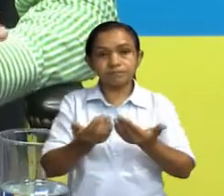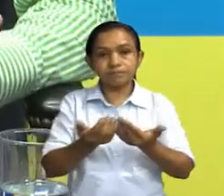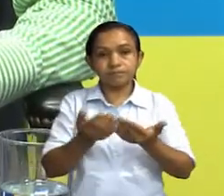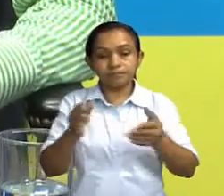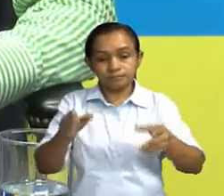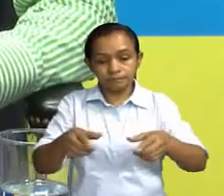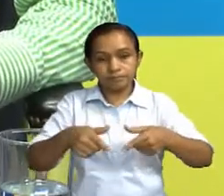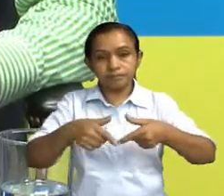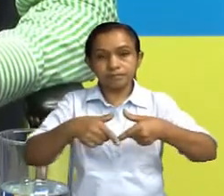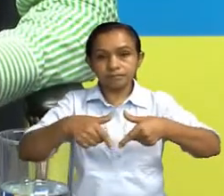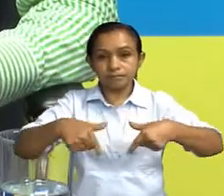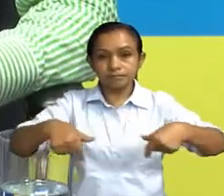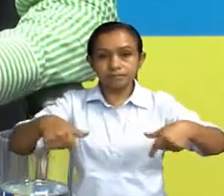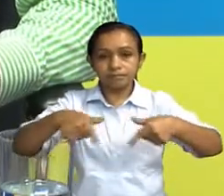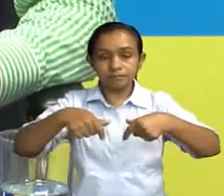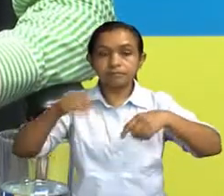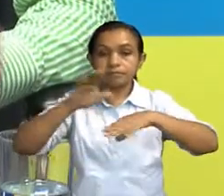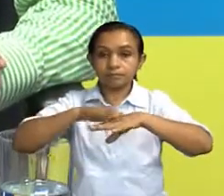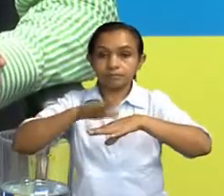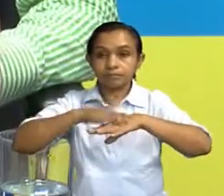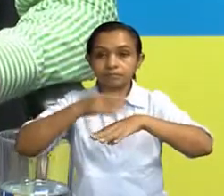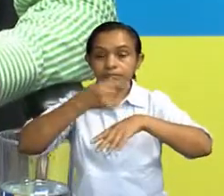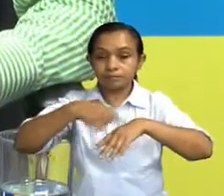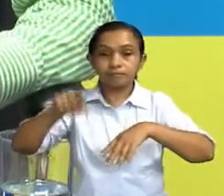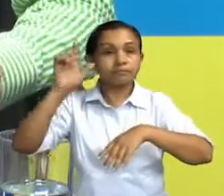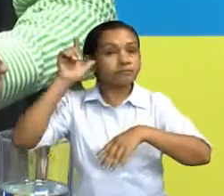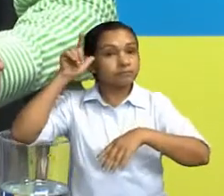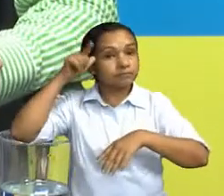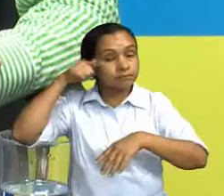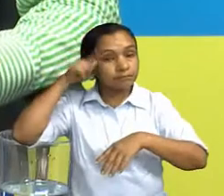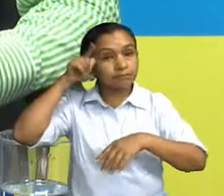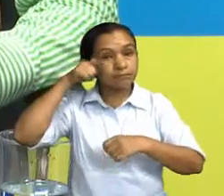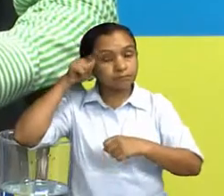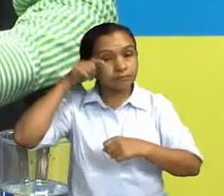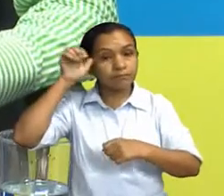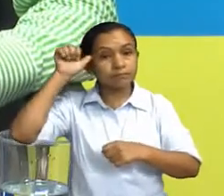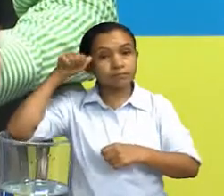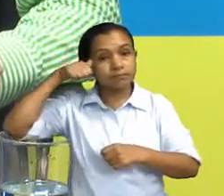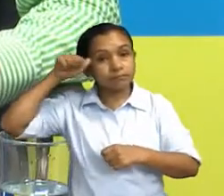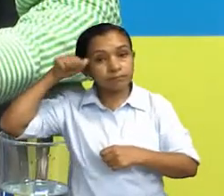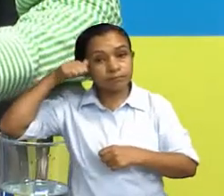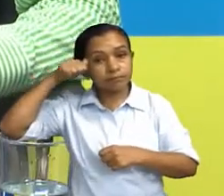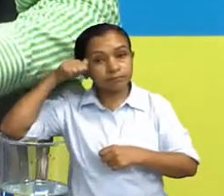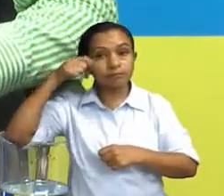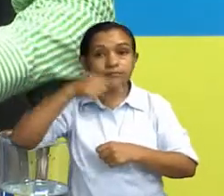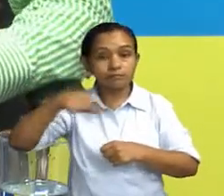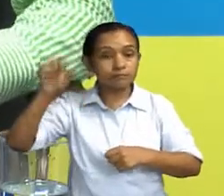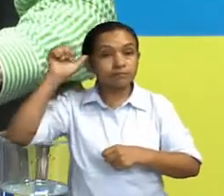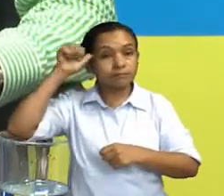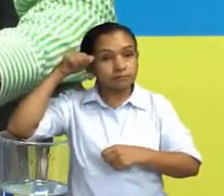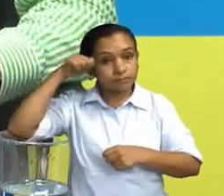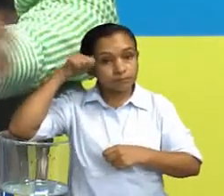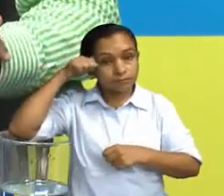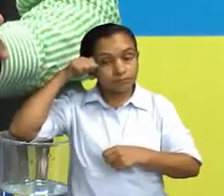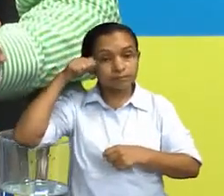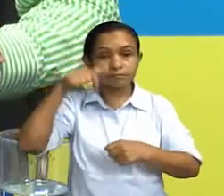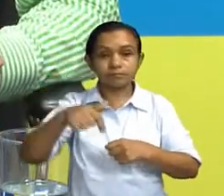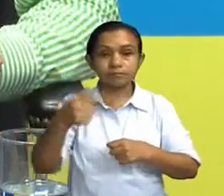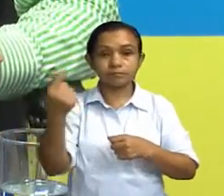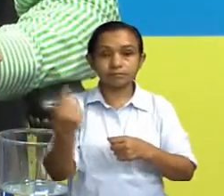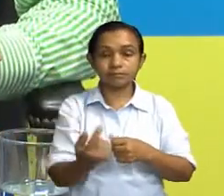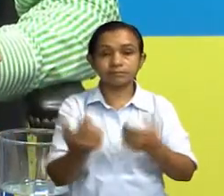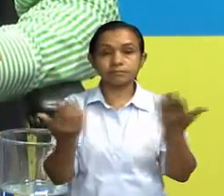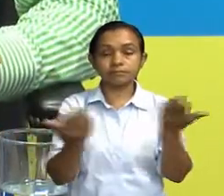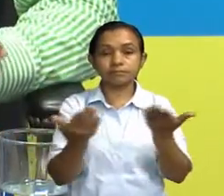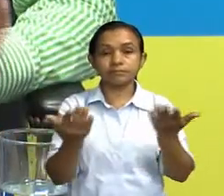pues de avisar cuando ellas van a orinar, cuando ellas van a ir a hacer sus necesidades. Entonces aquí viene esta parte